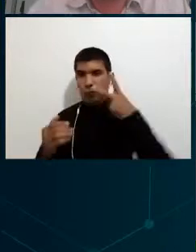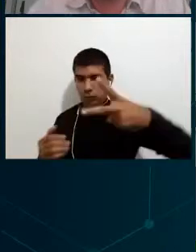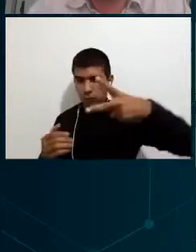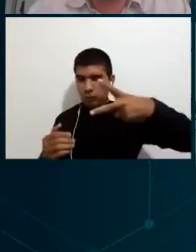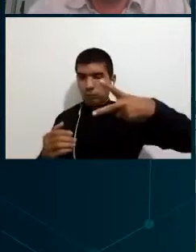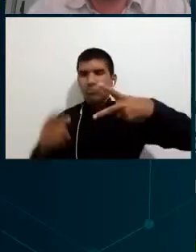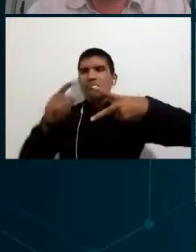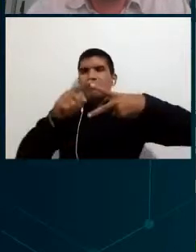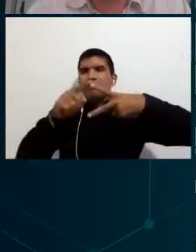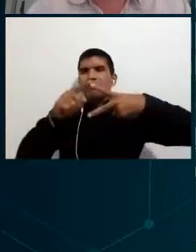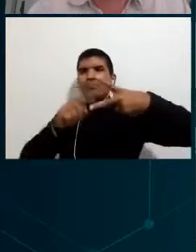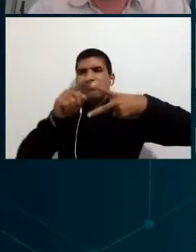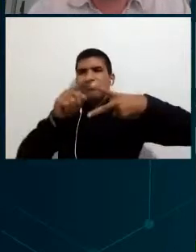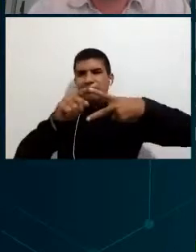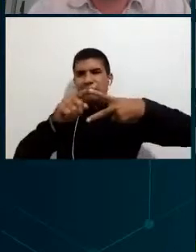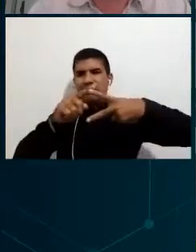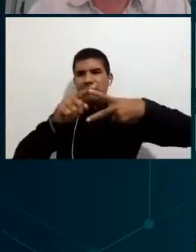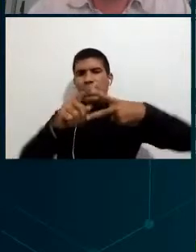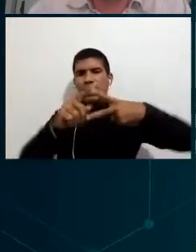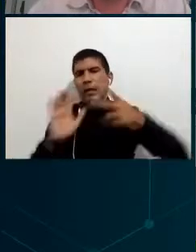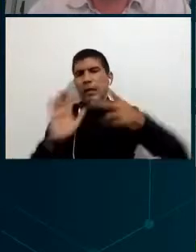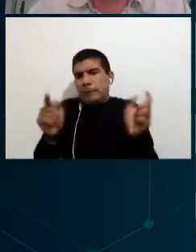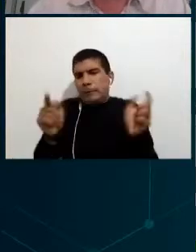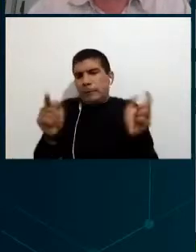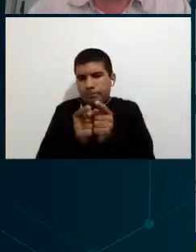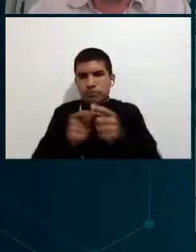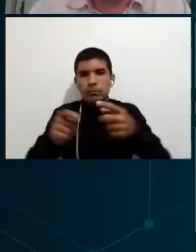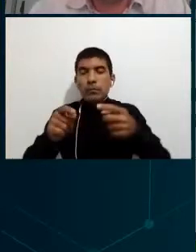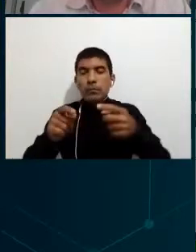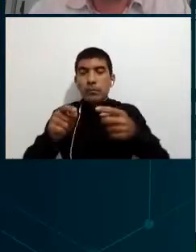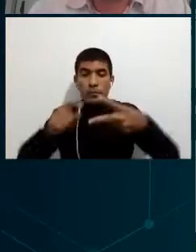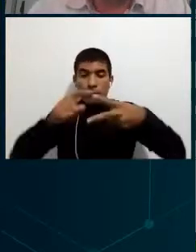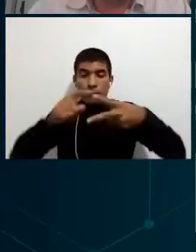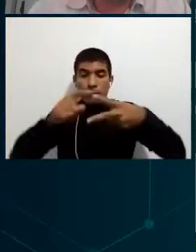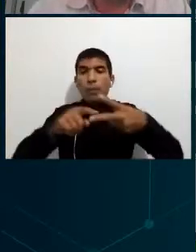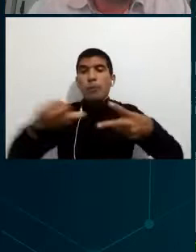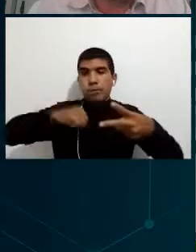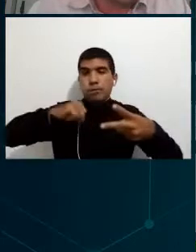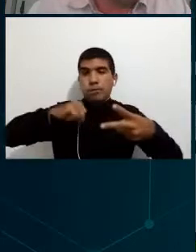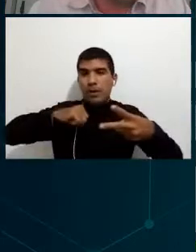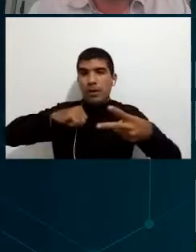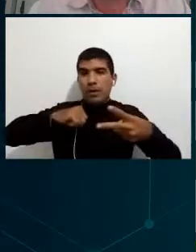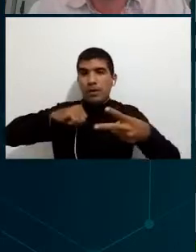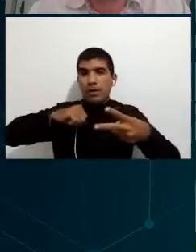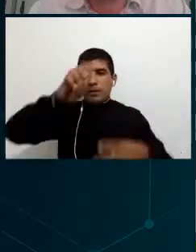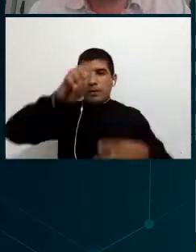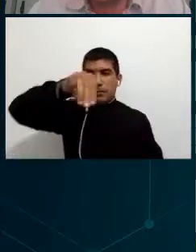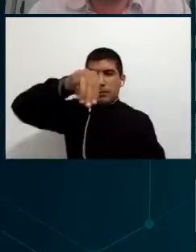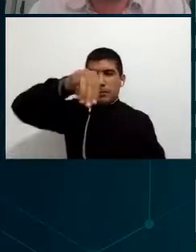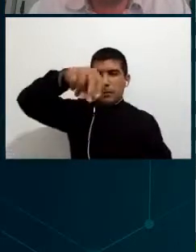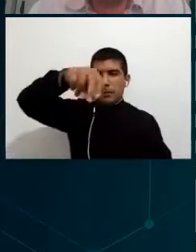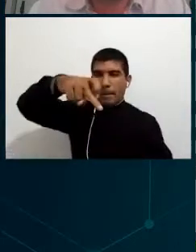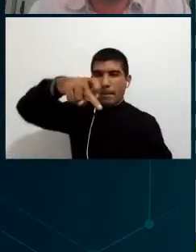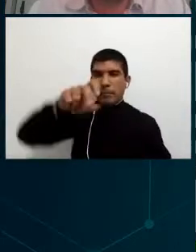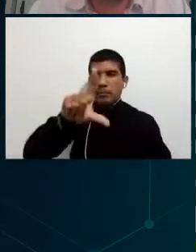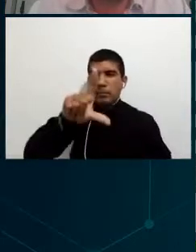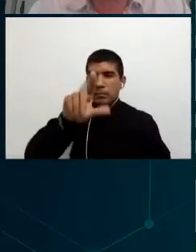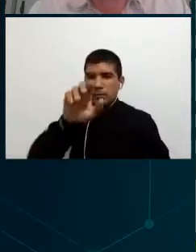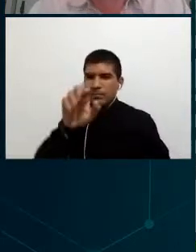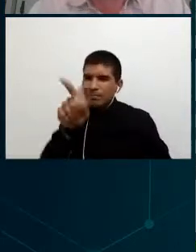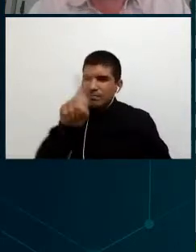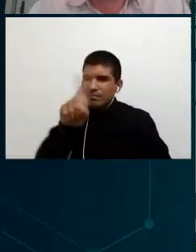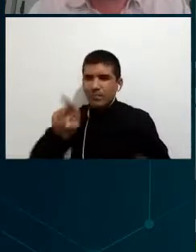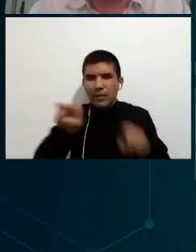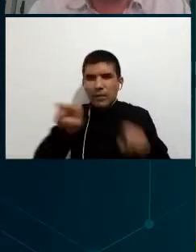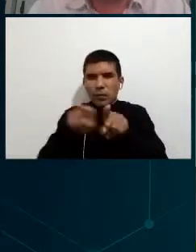compuesta por dos MPLS. Entonces, ¿cómo es la ruta? Sale de un IED1, va y se conecta por medio de fibra